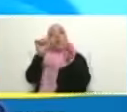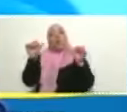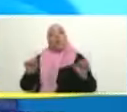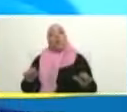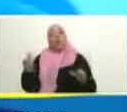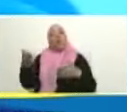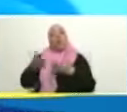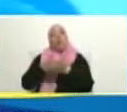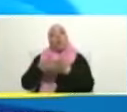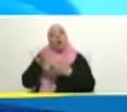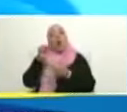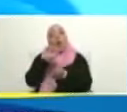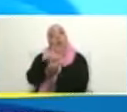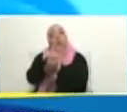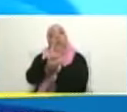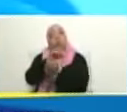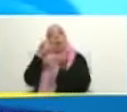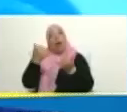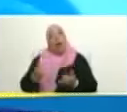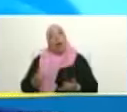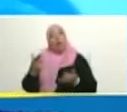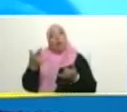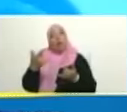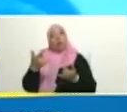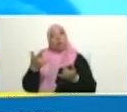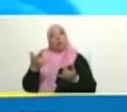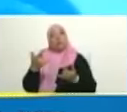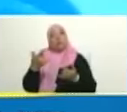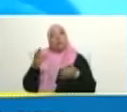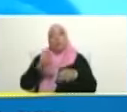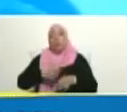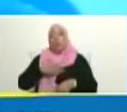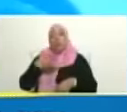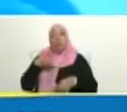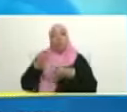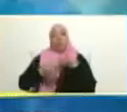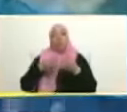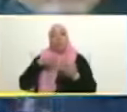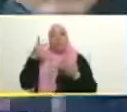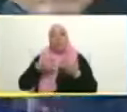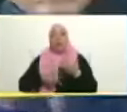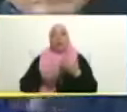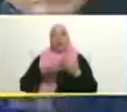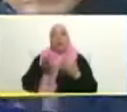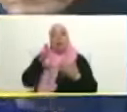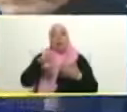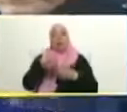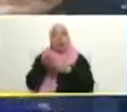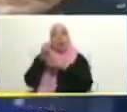bajo régimen. Vamos por ello. No puede haber planes aquí.